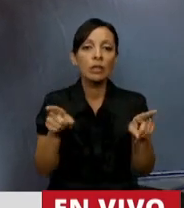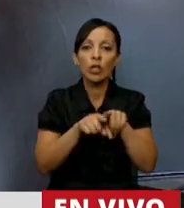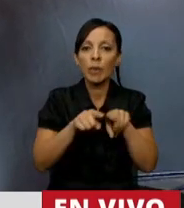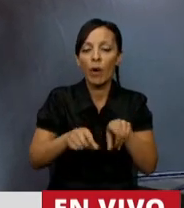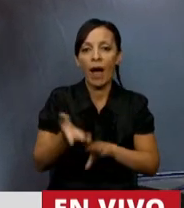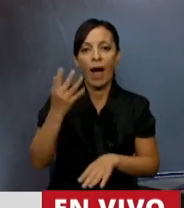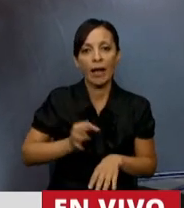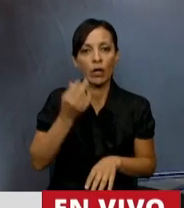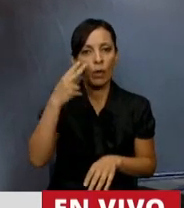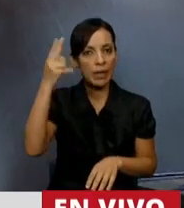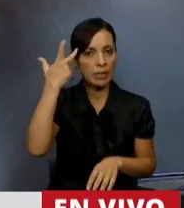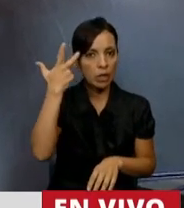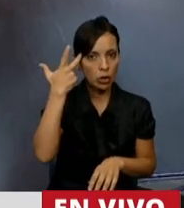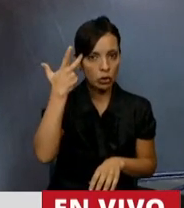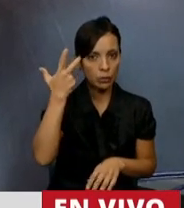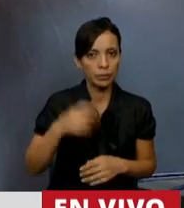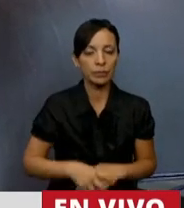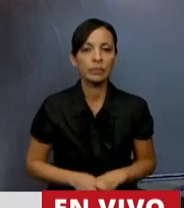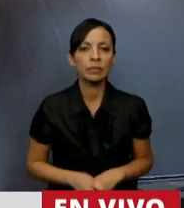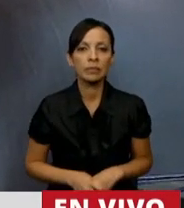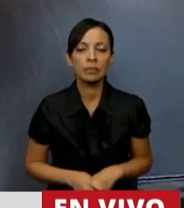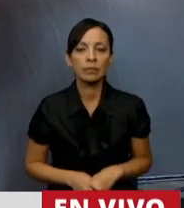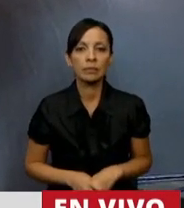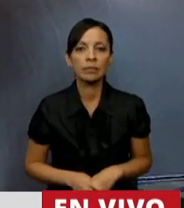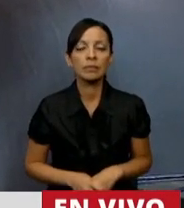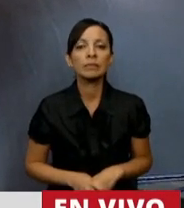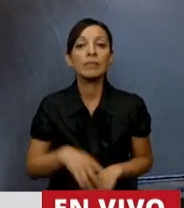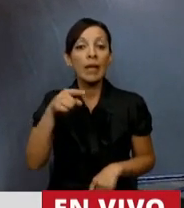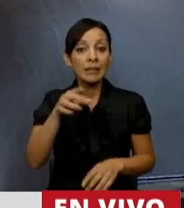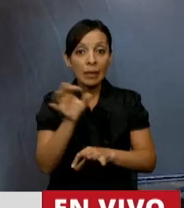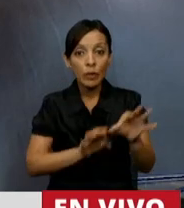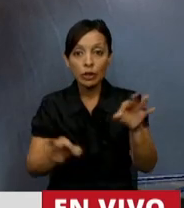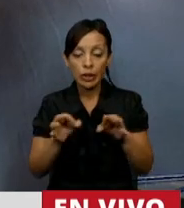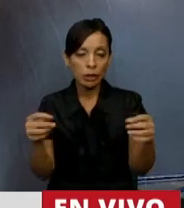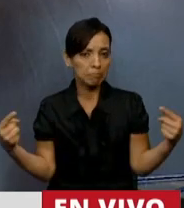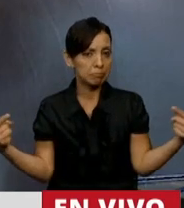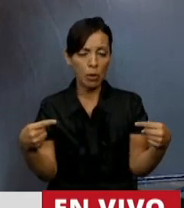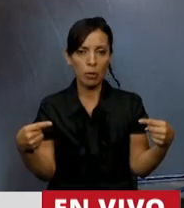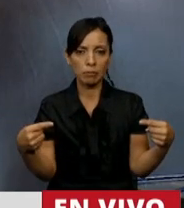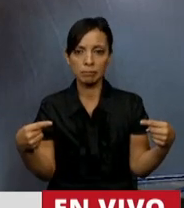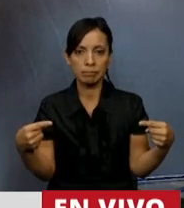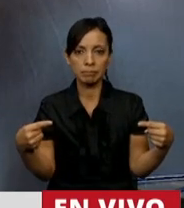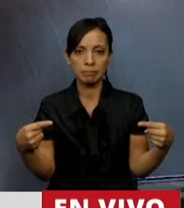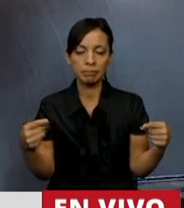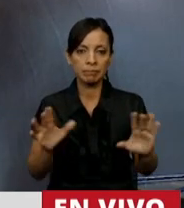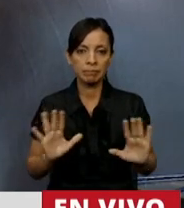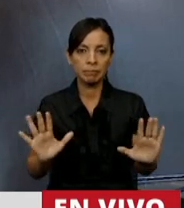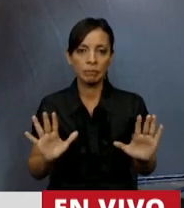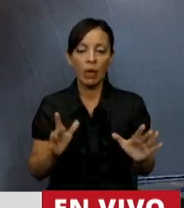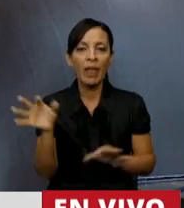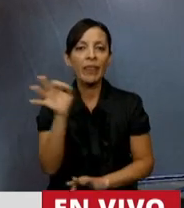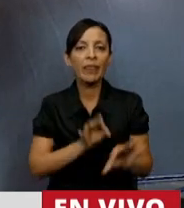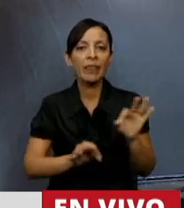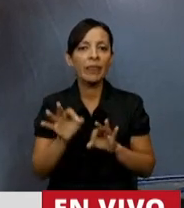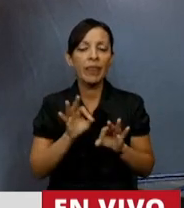en el 2018. Este es un proyecto que choca de plano contra el derecho positivo